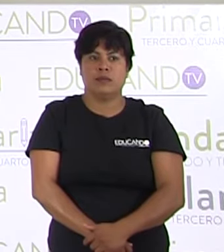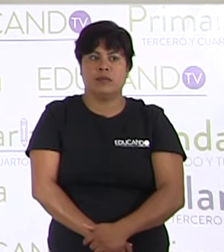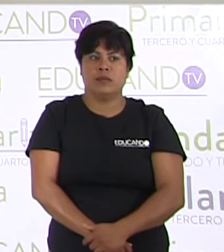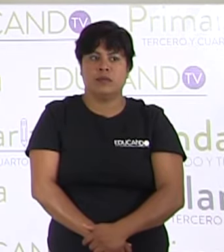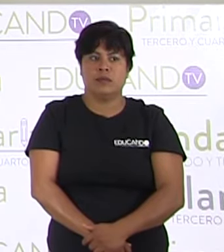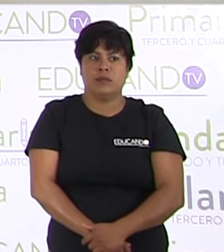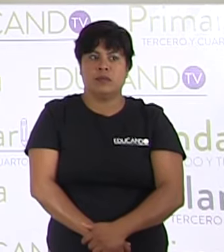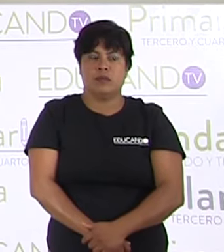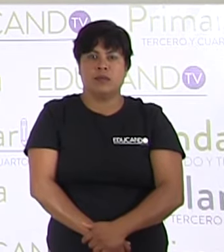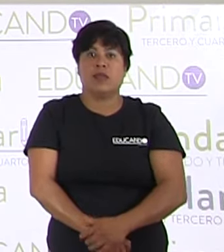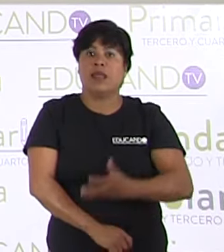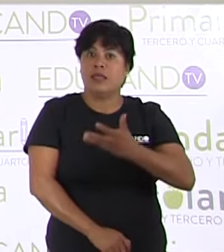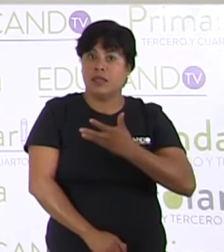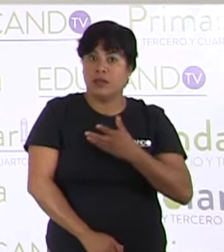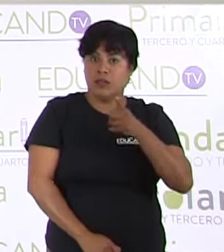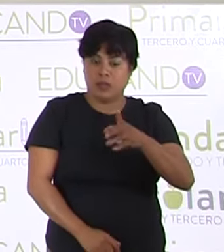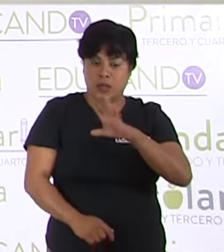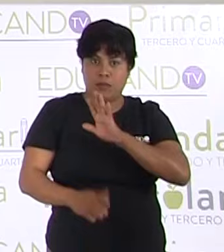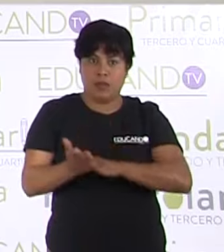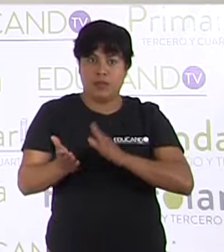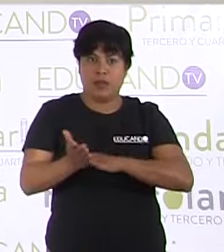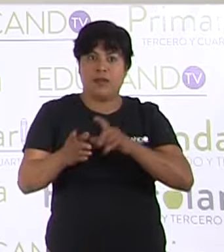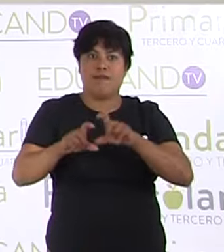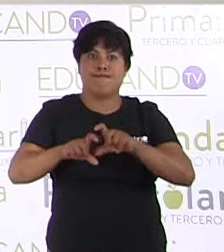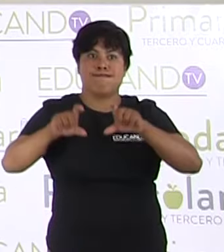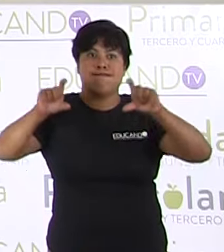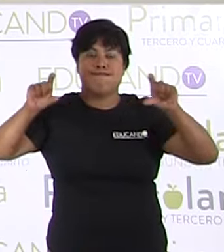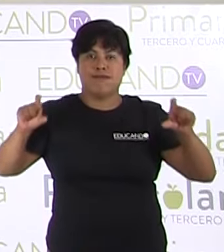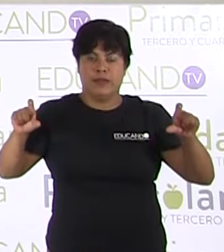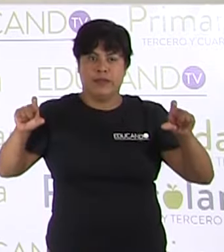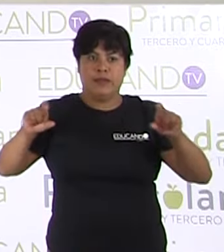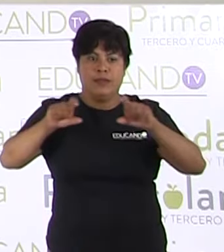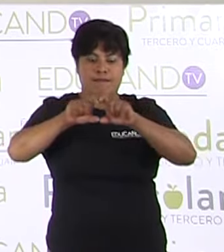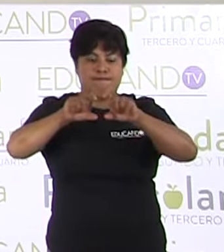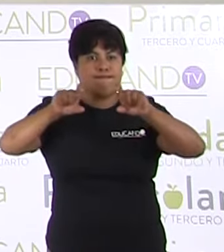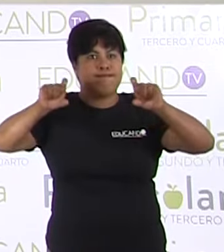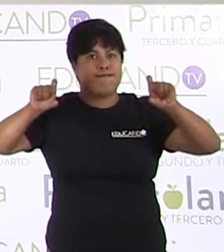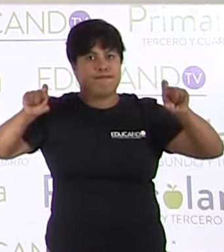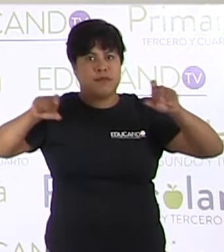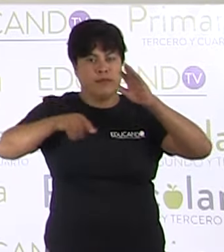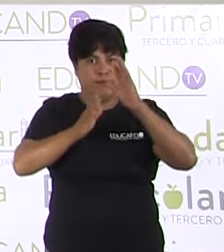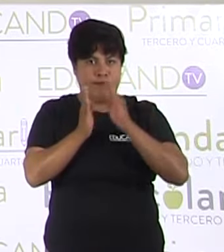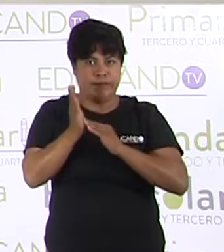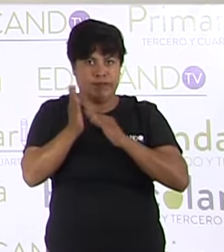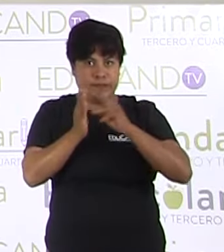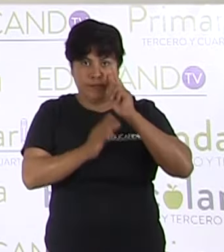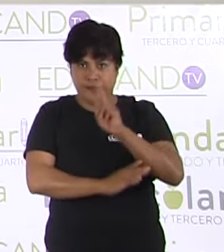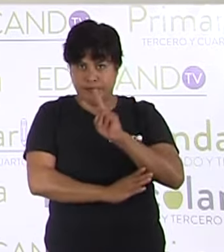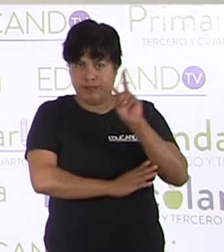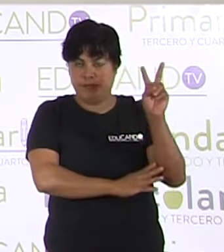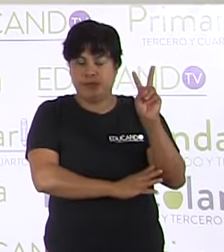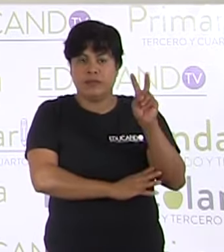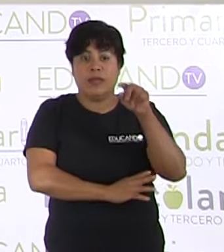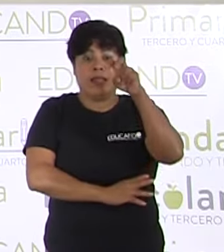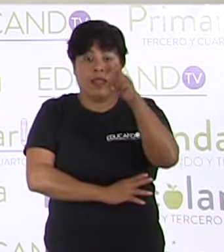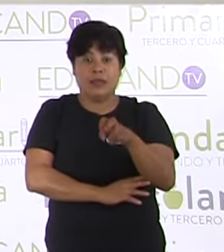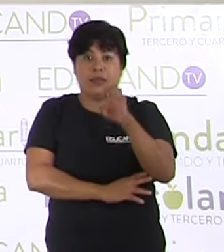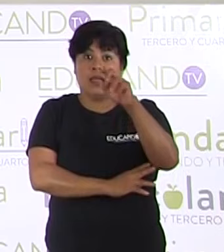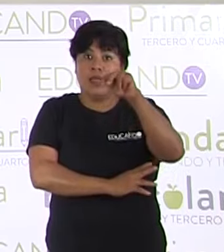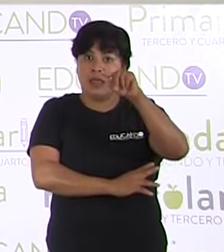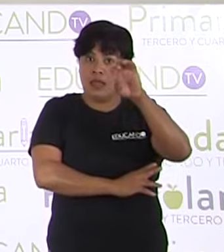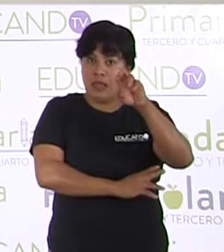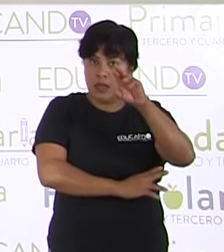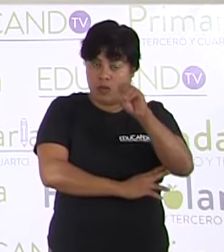okay Tenemos aquí una recta un segmento de recta cuyo